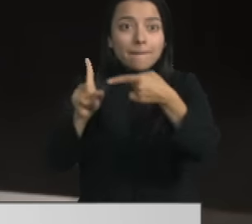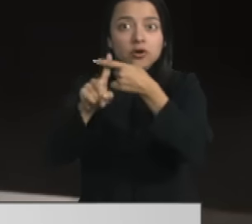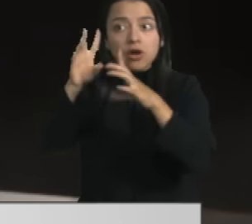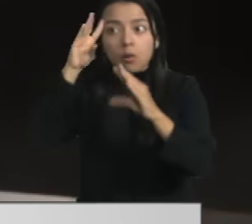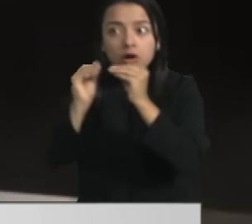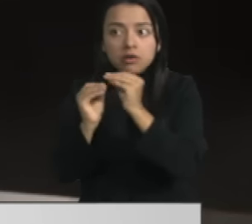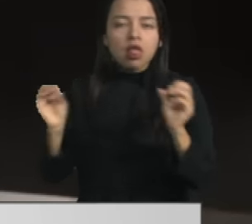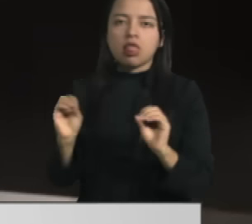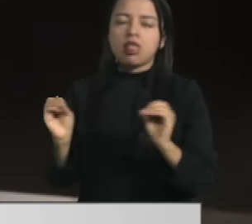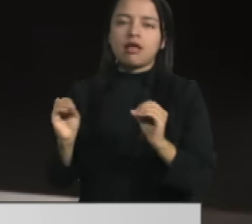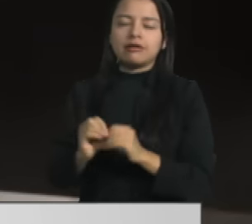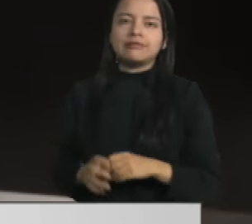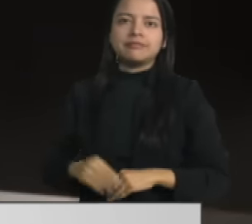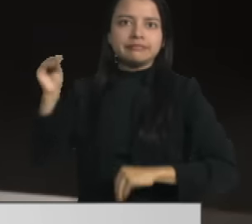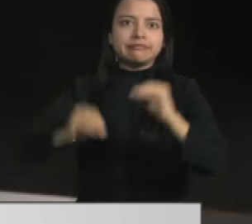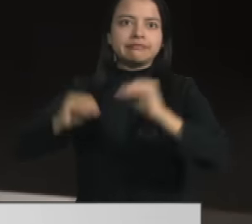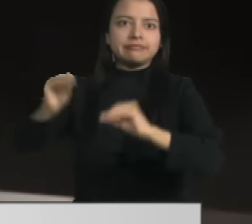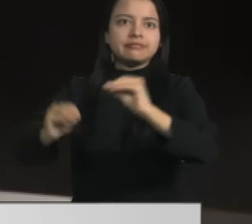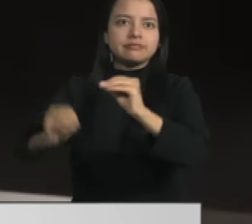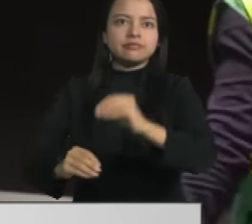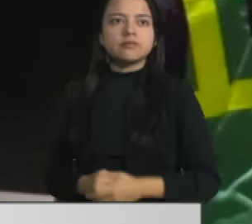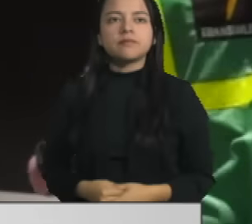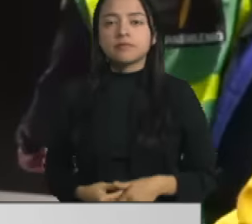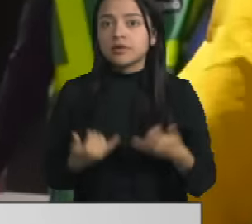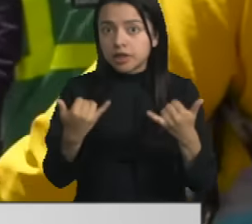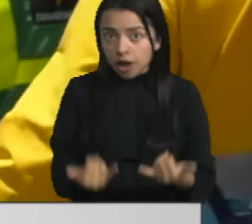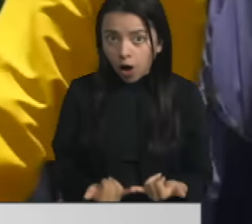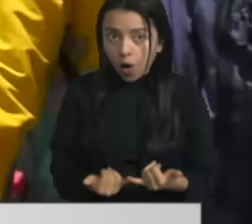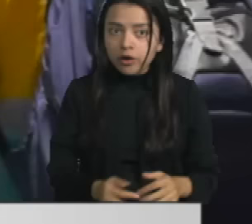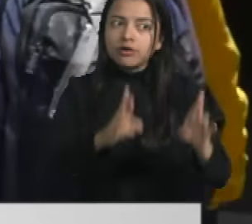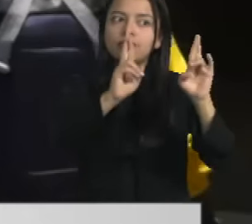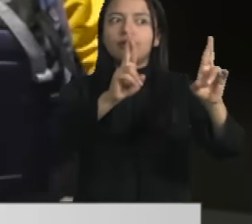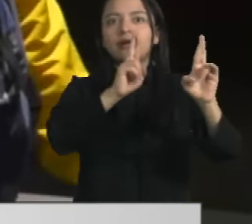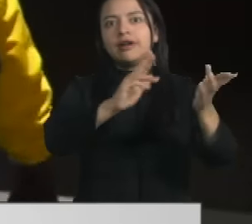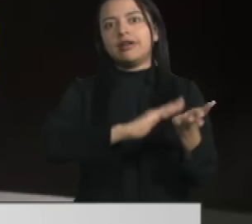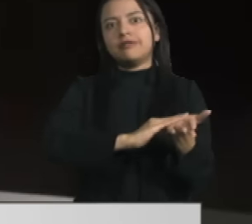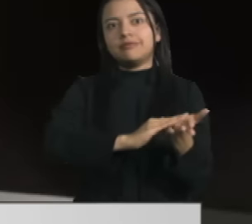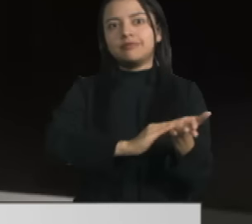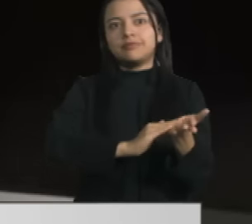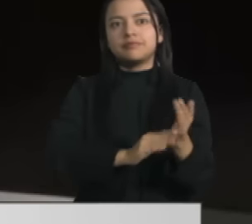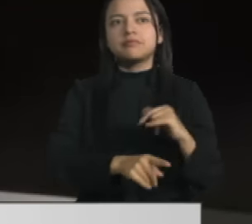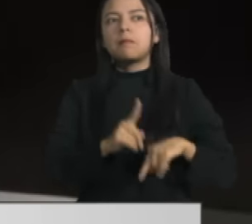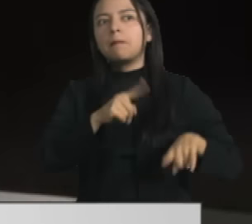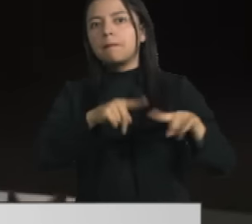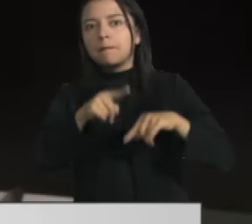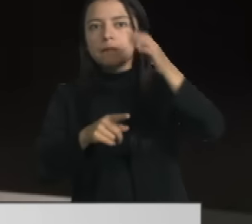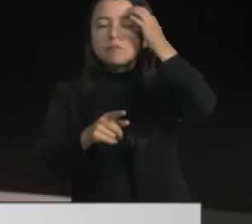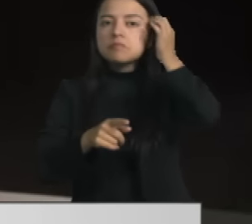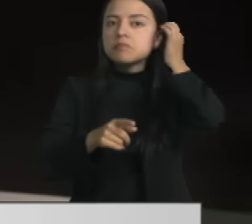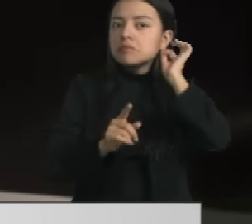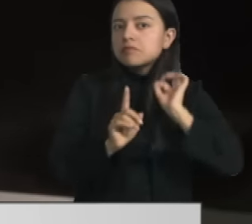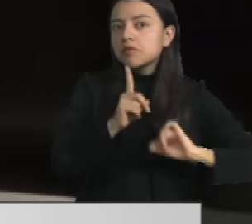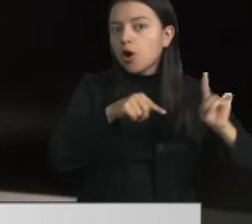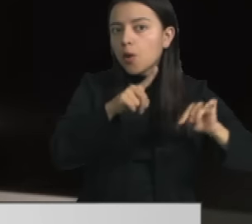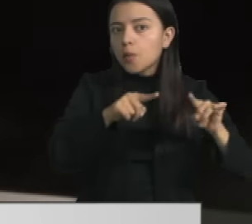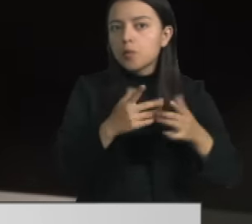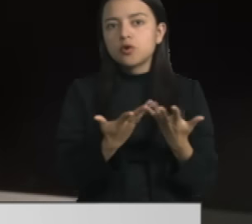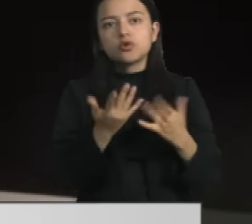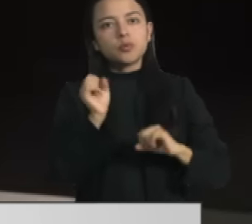ningún acuerdo entre los actores, y hoy se espera que sí se llegue a un acuerdo. Se habla de pronto, habló muy temprano el ministro de